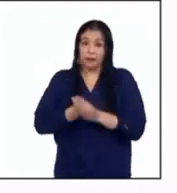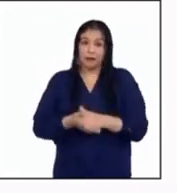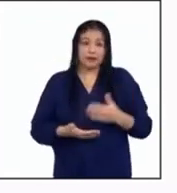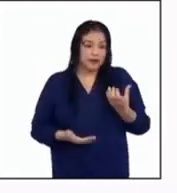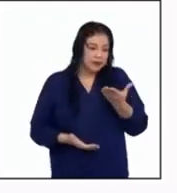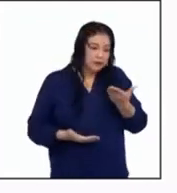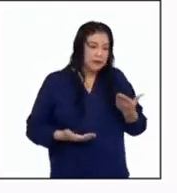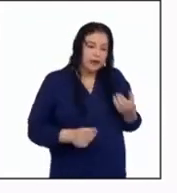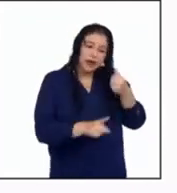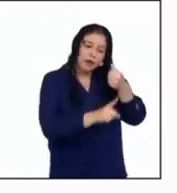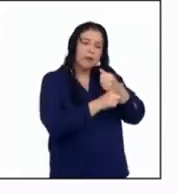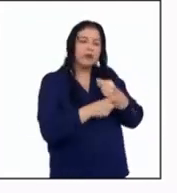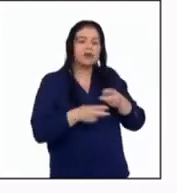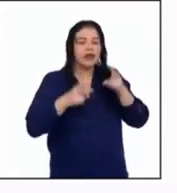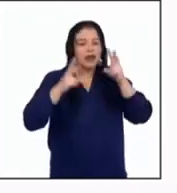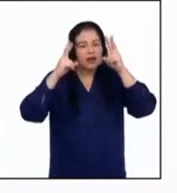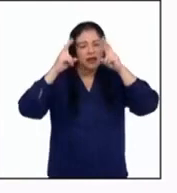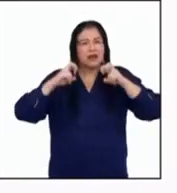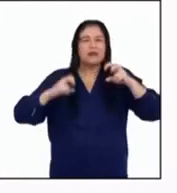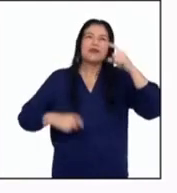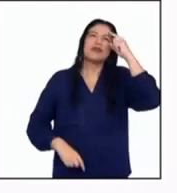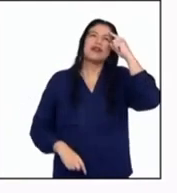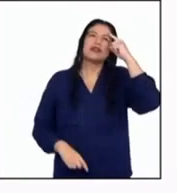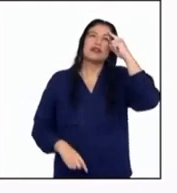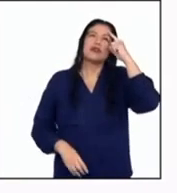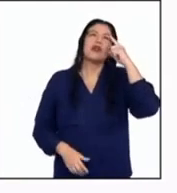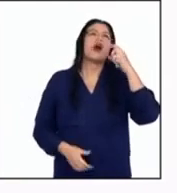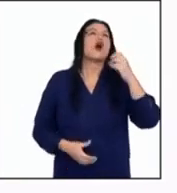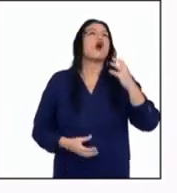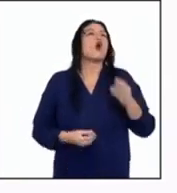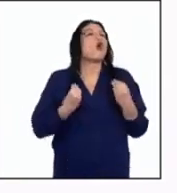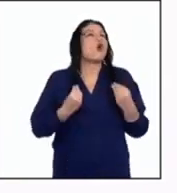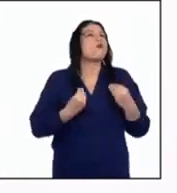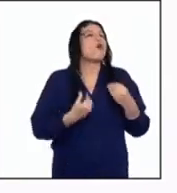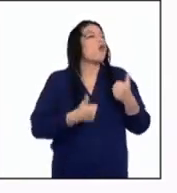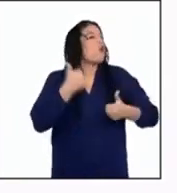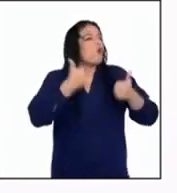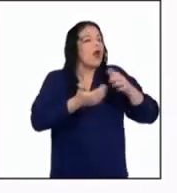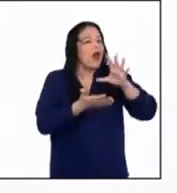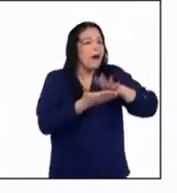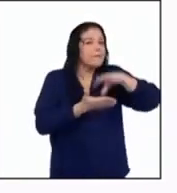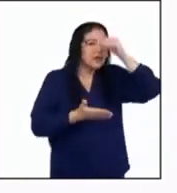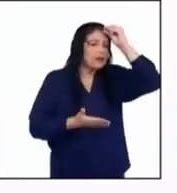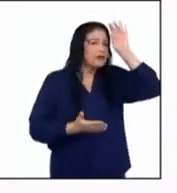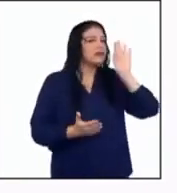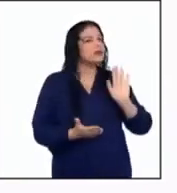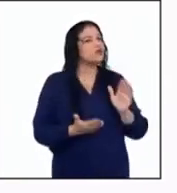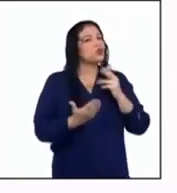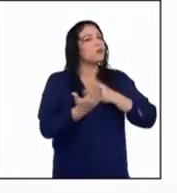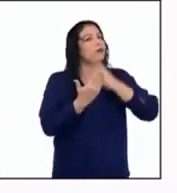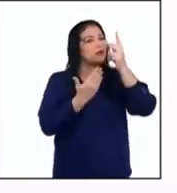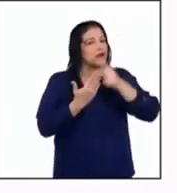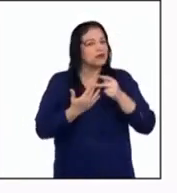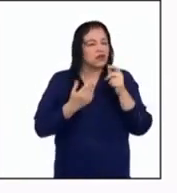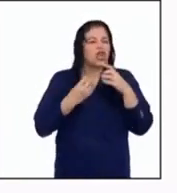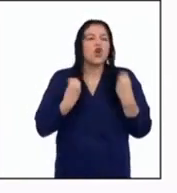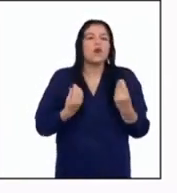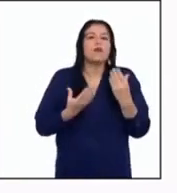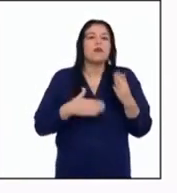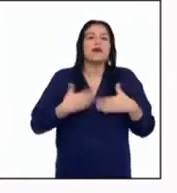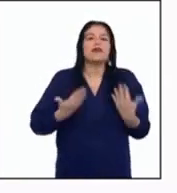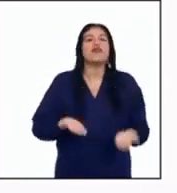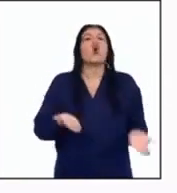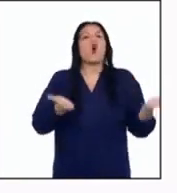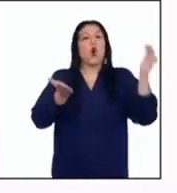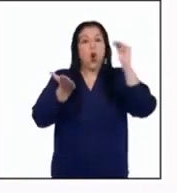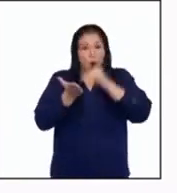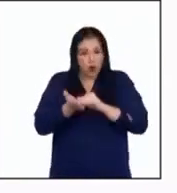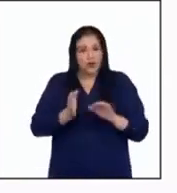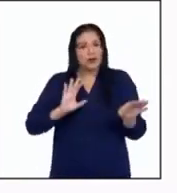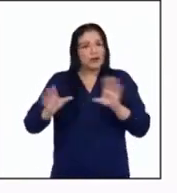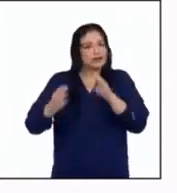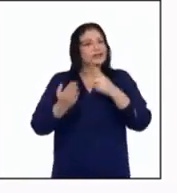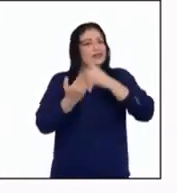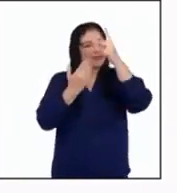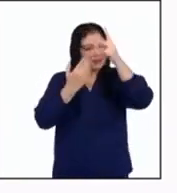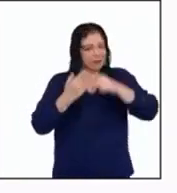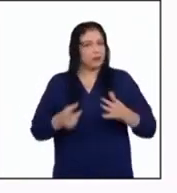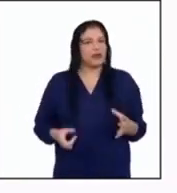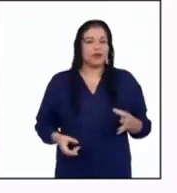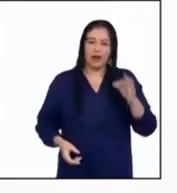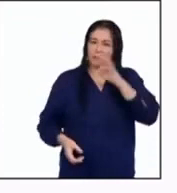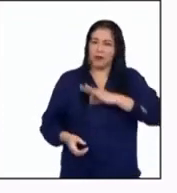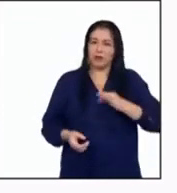invita a reflexionar sobre los aprendizajes obtenidos y que piensen en cómo repetir la experiencia